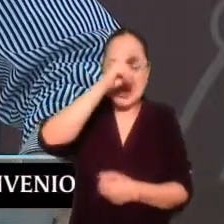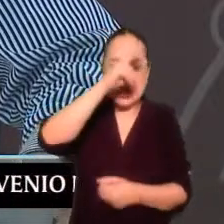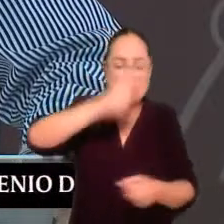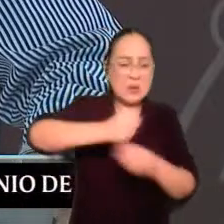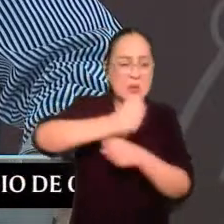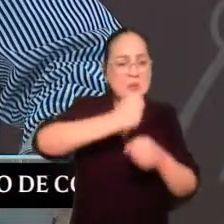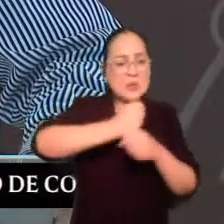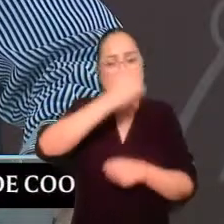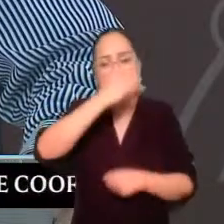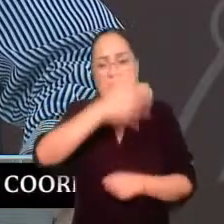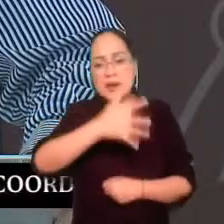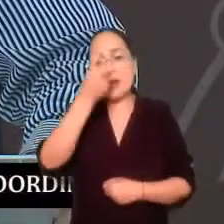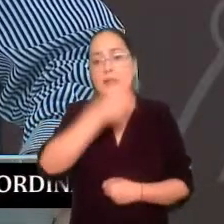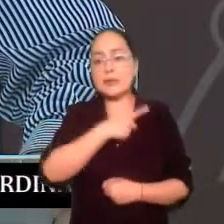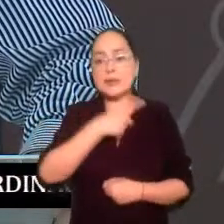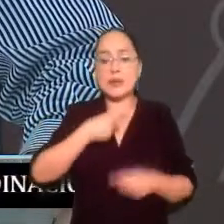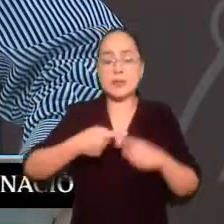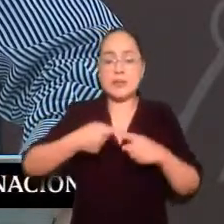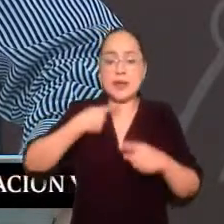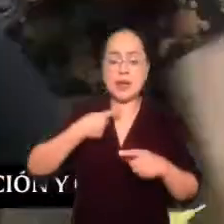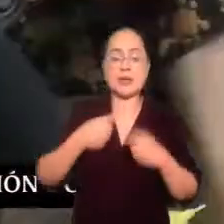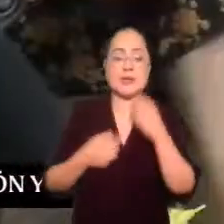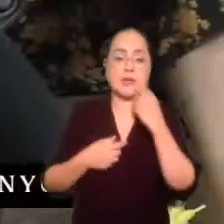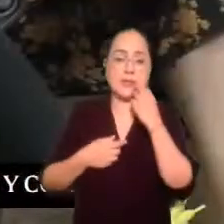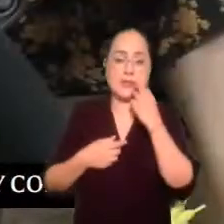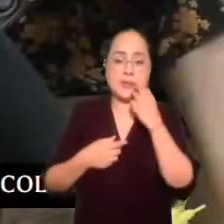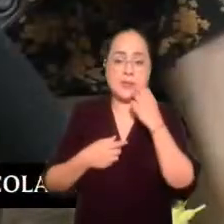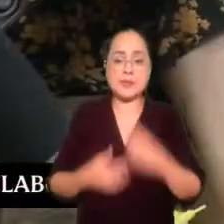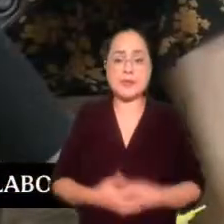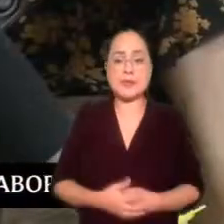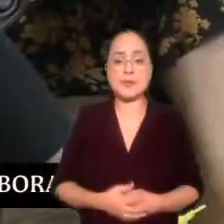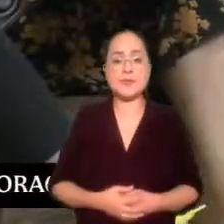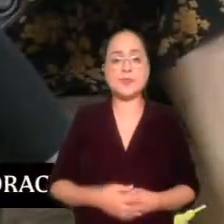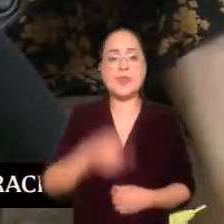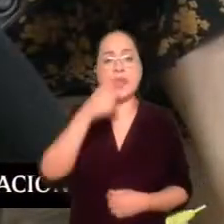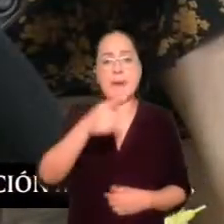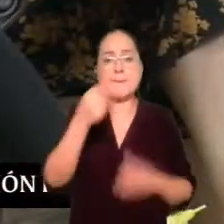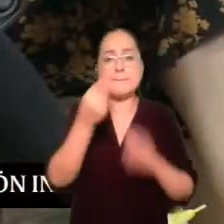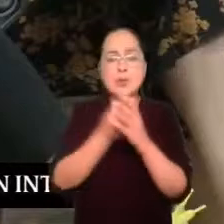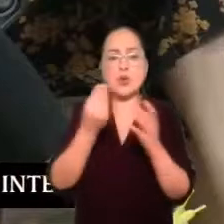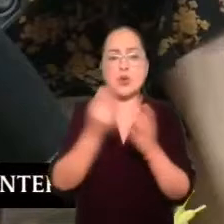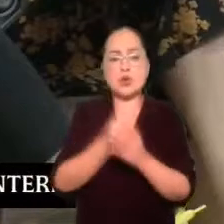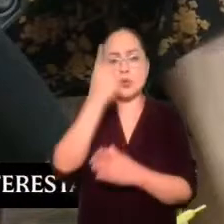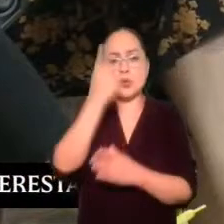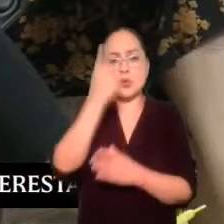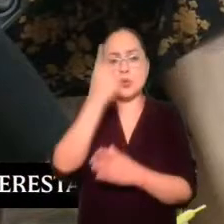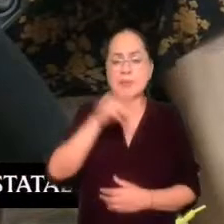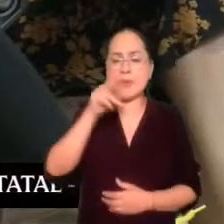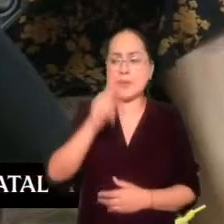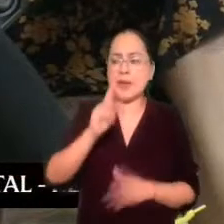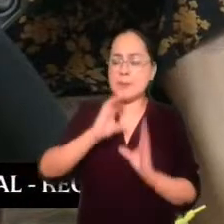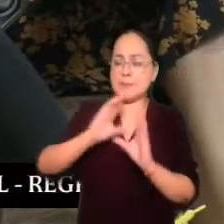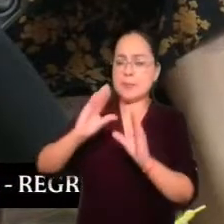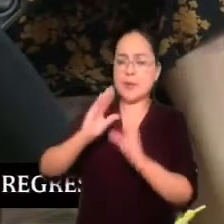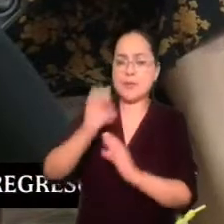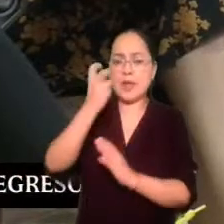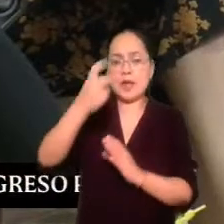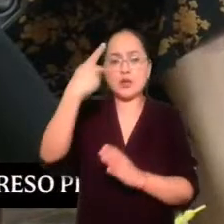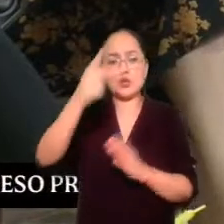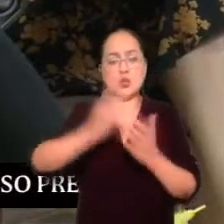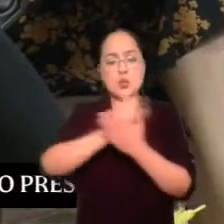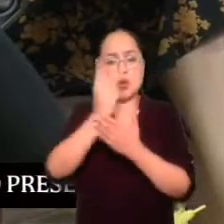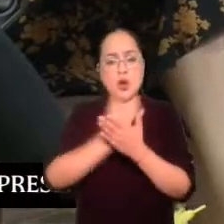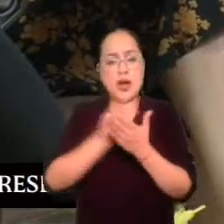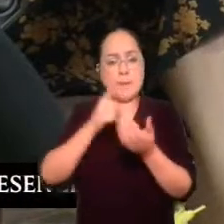¿Esta especialización y sensibilización de los agentes va a ser parte de esta estrategia interestatal